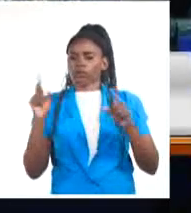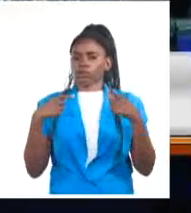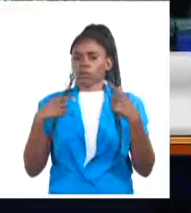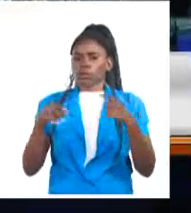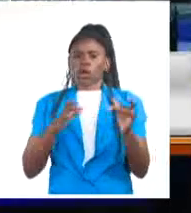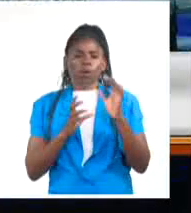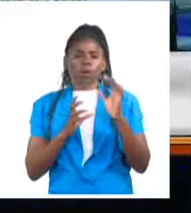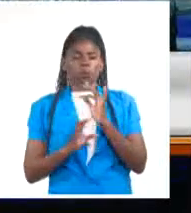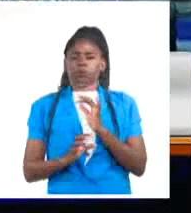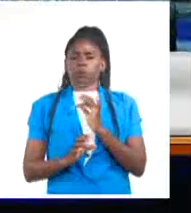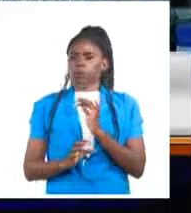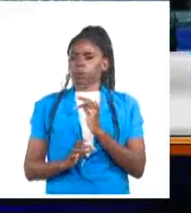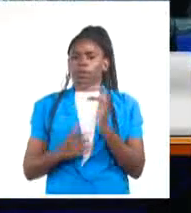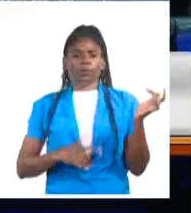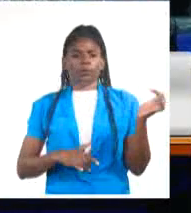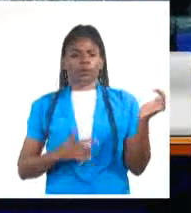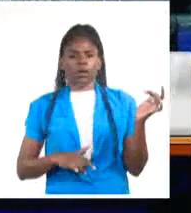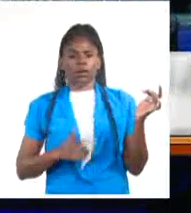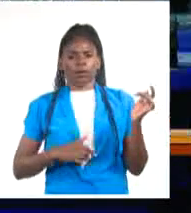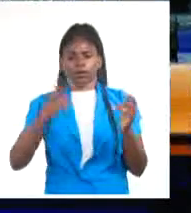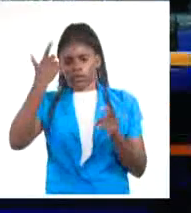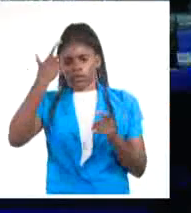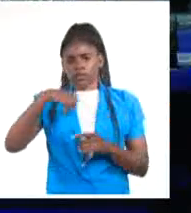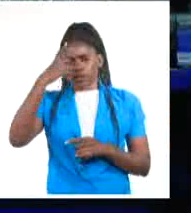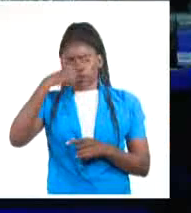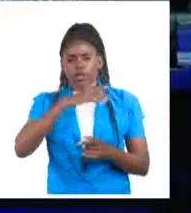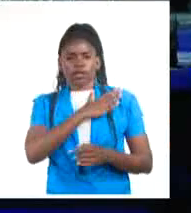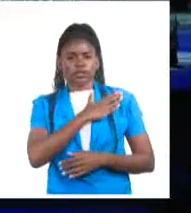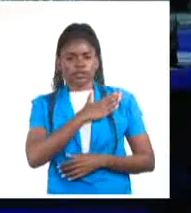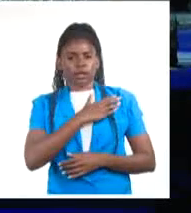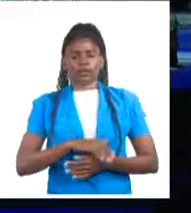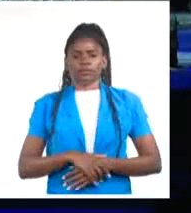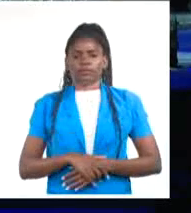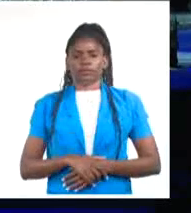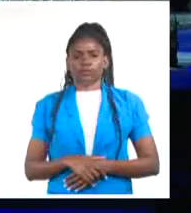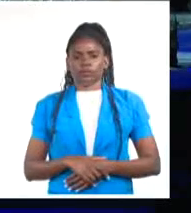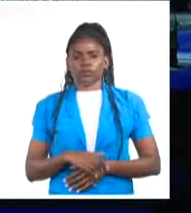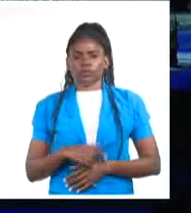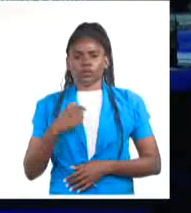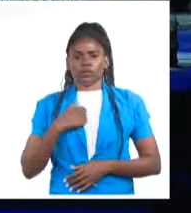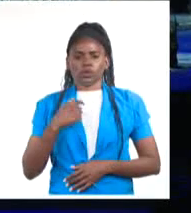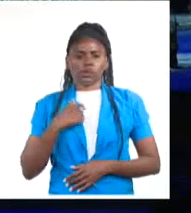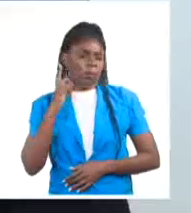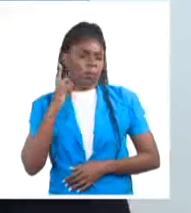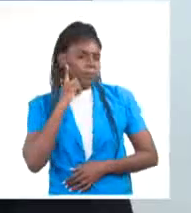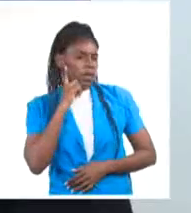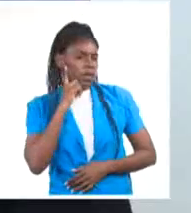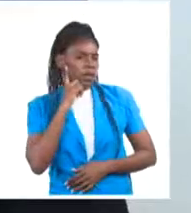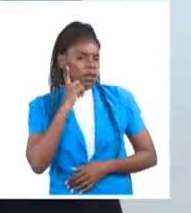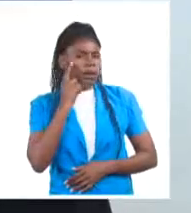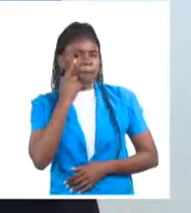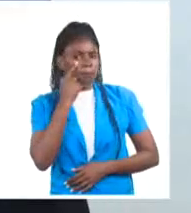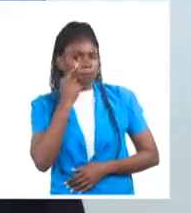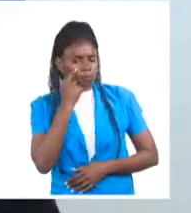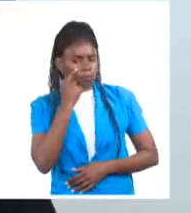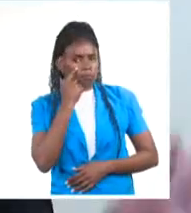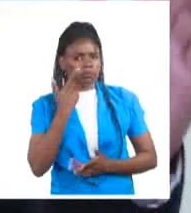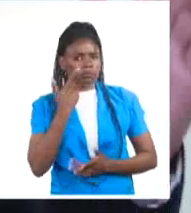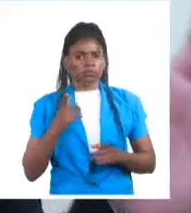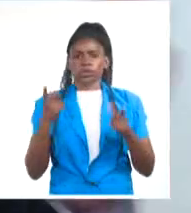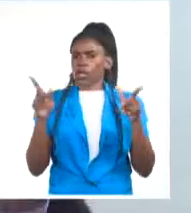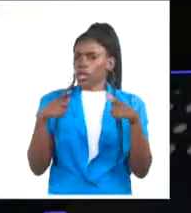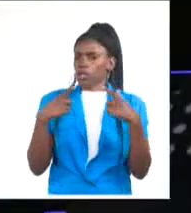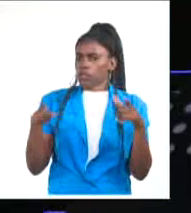la grabación, años yo escogí, recopilé muchas músicas tradicionales de Japón.